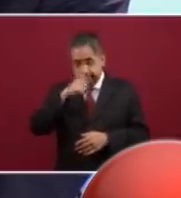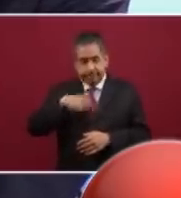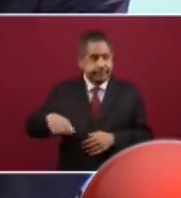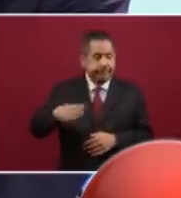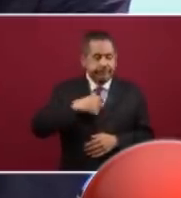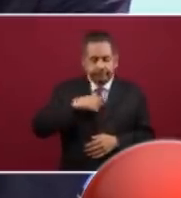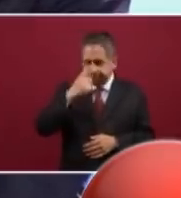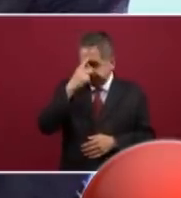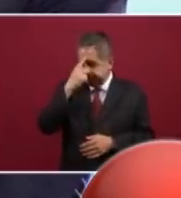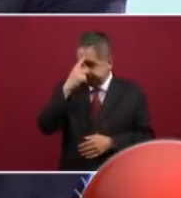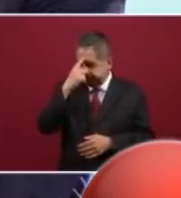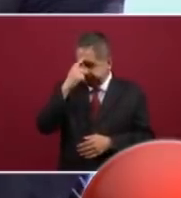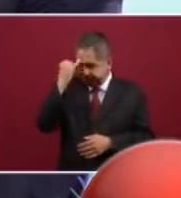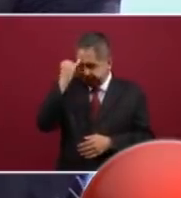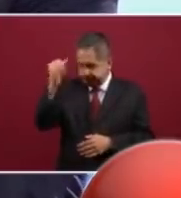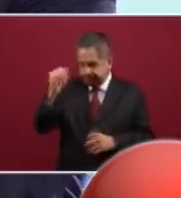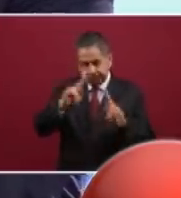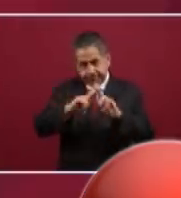pacifistas,